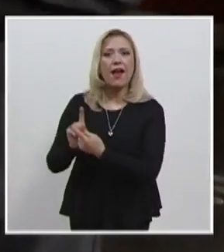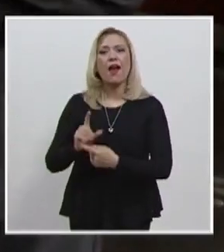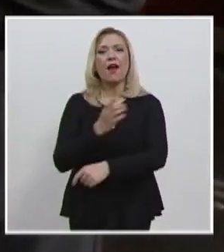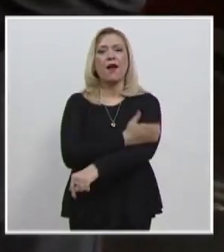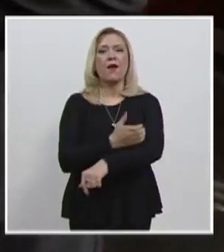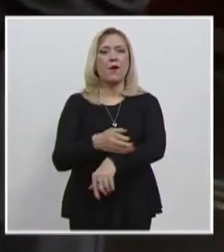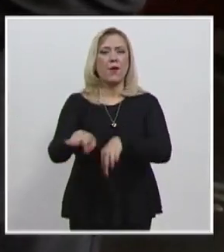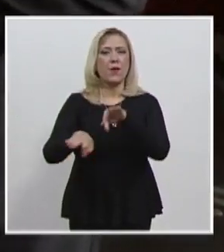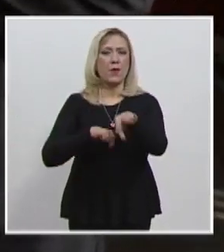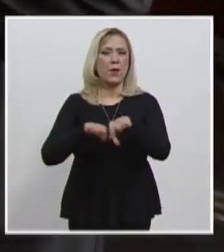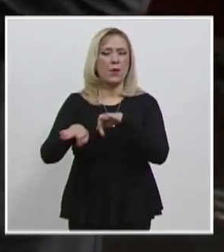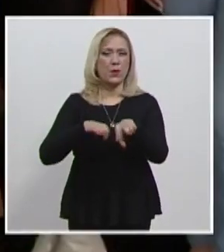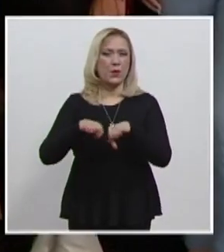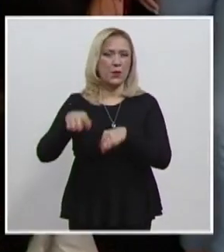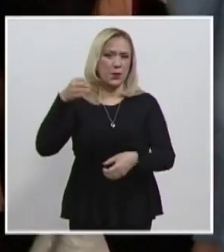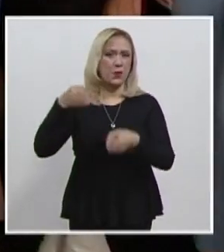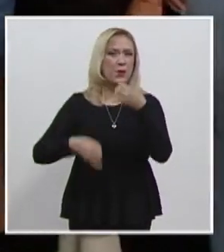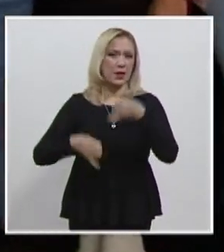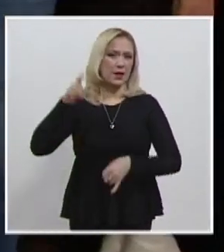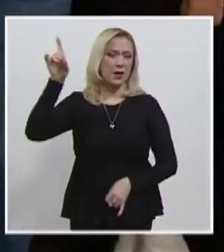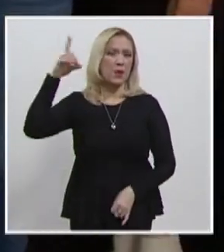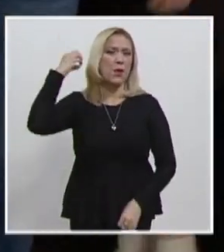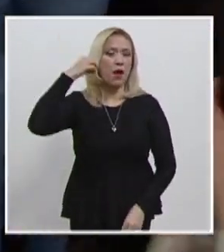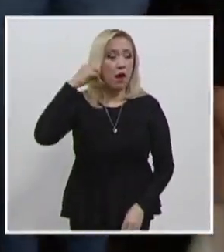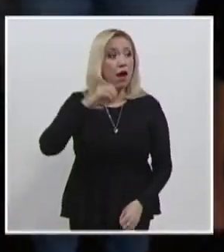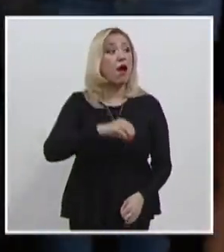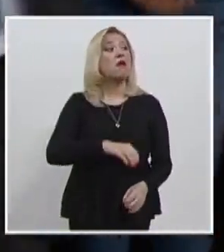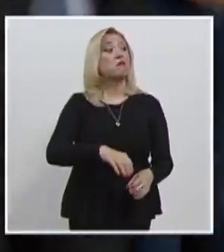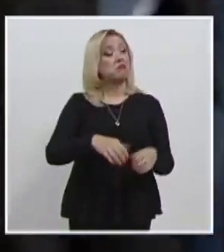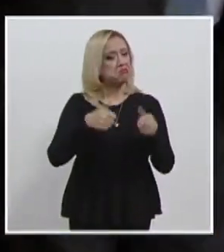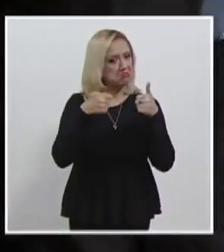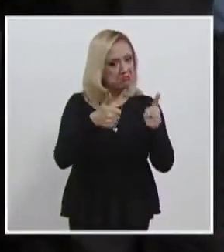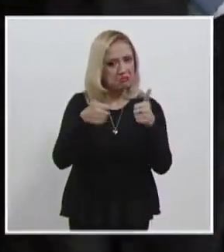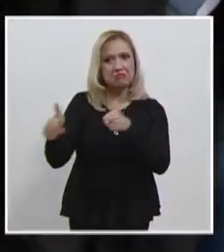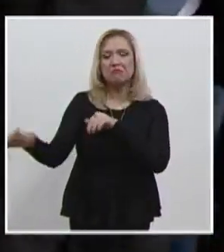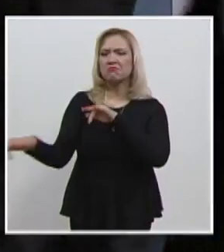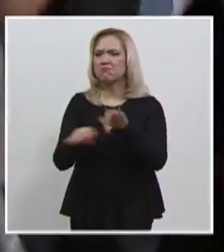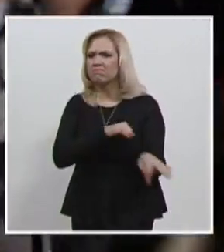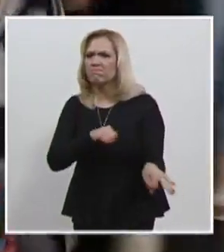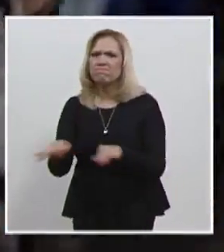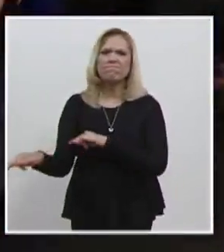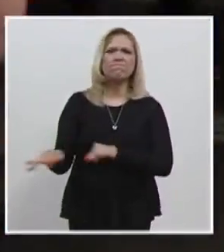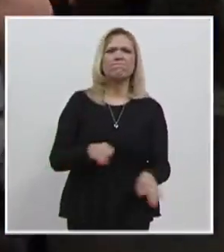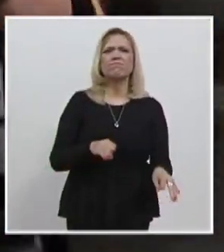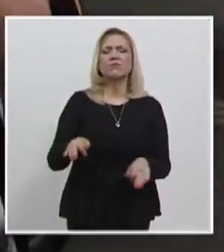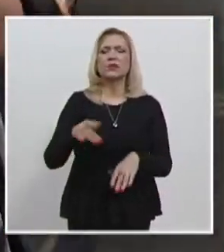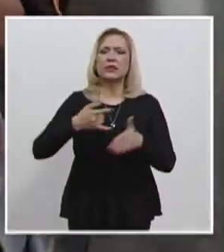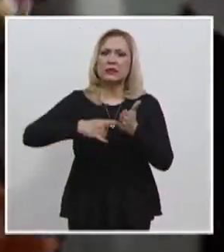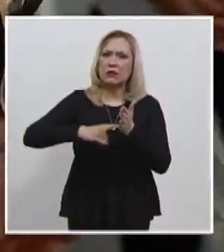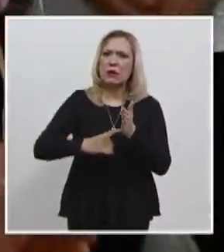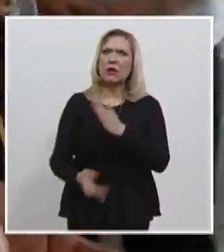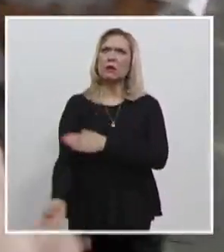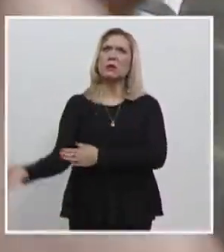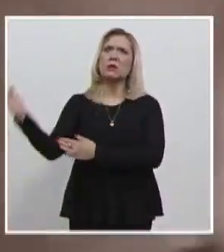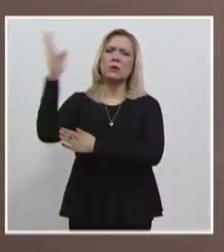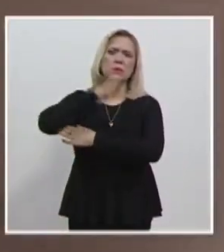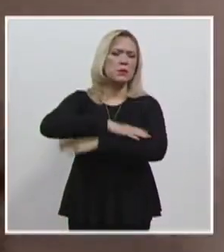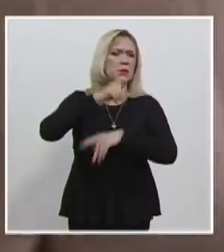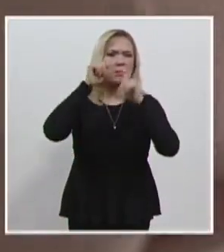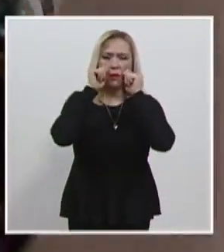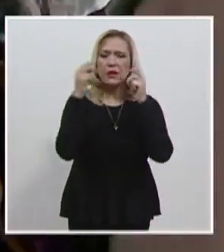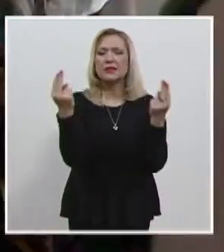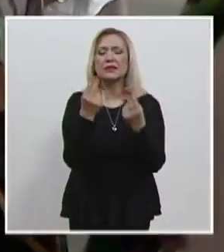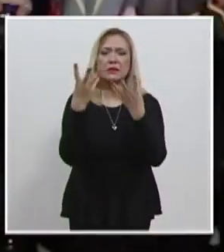Oaxaca donde reconoció su desempeño y su disposición para trabajar más allá de los horarios laborales para desahogar los